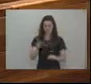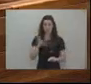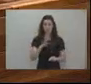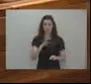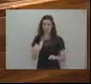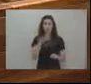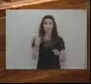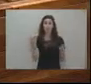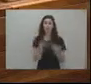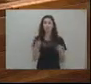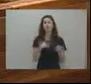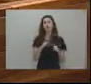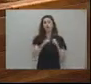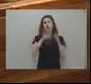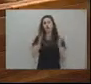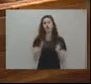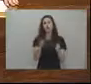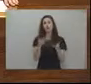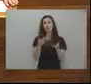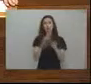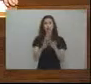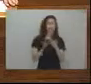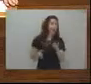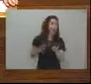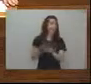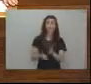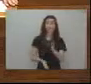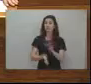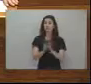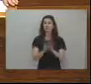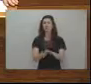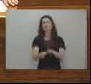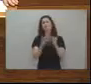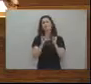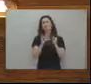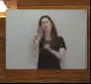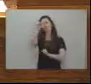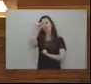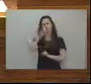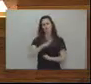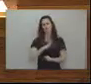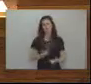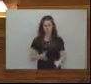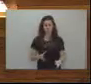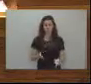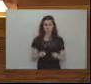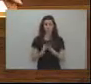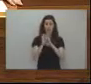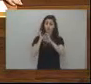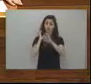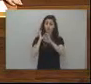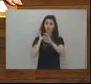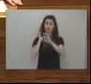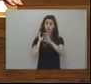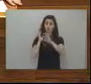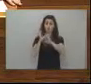acabar hasta donde está y desde allí no continuar la red de alta velocidad hasta Gijón. ¿Por qué? Porque, bueno, pues igual que un autobús urbano, aunque quiera,